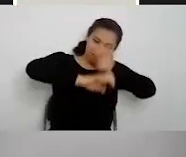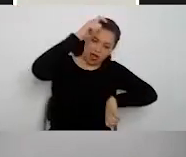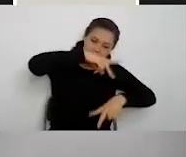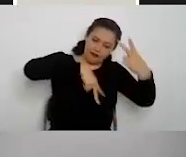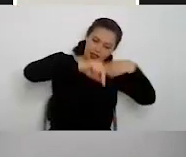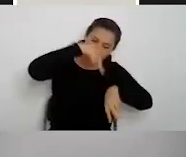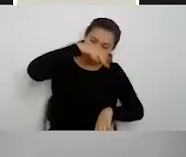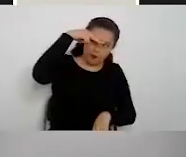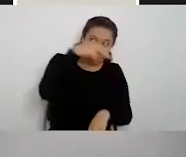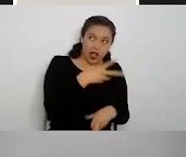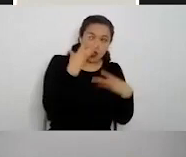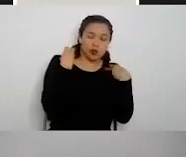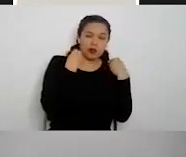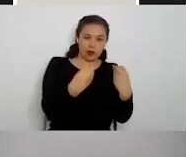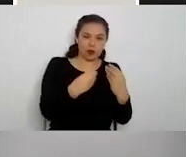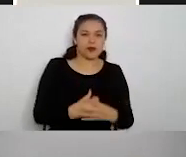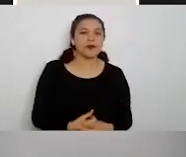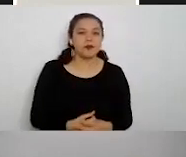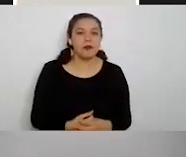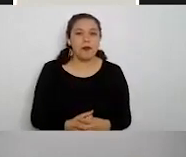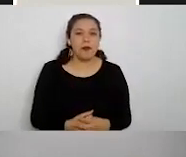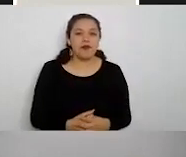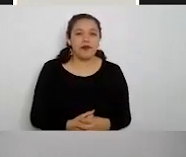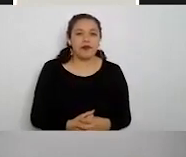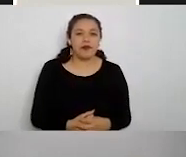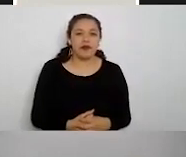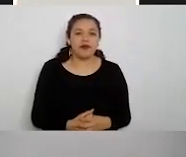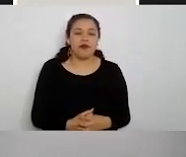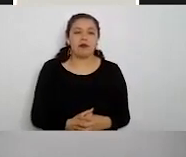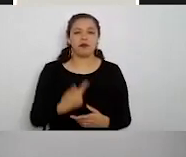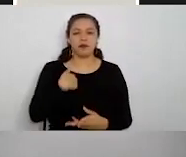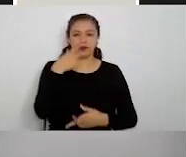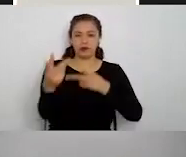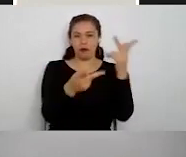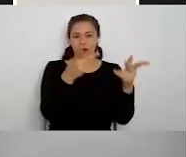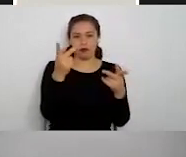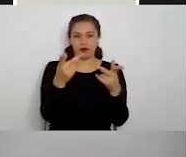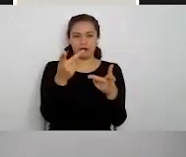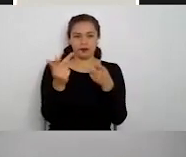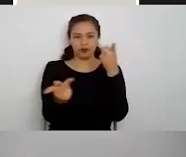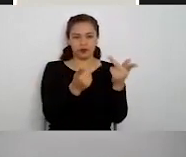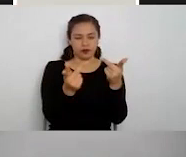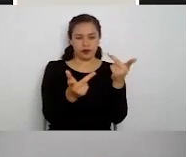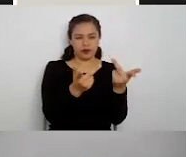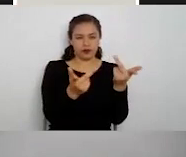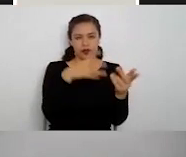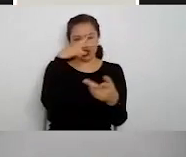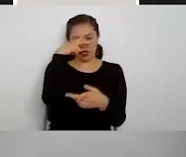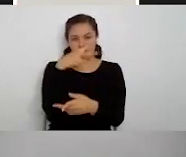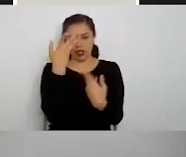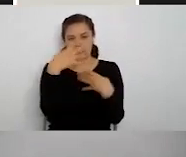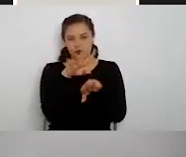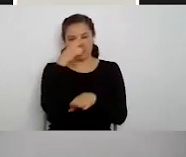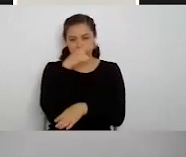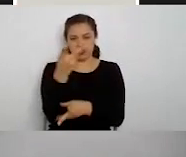México. Aquí saqué encuestas, una encuesta que hizo el Banco de México